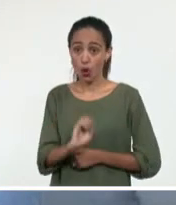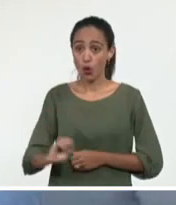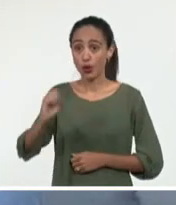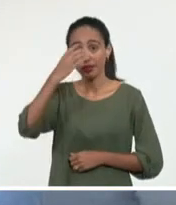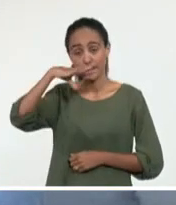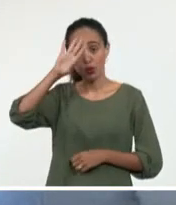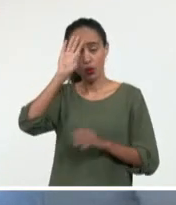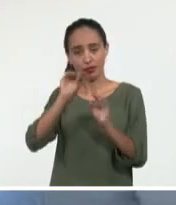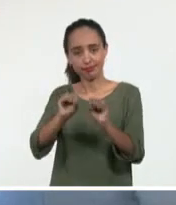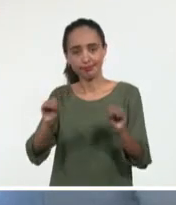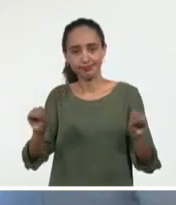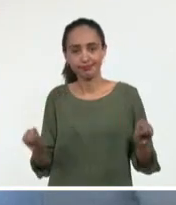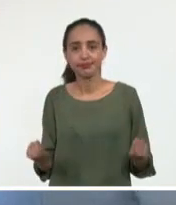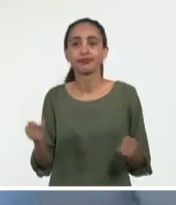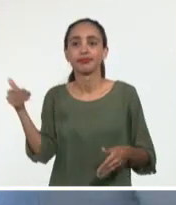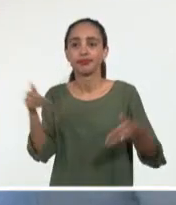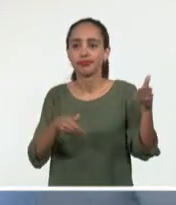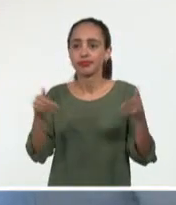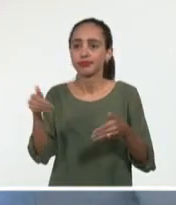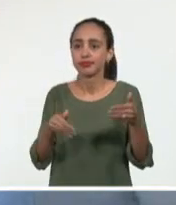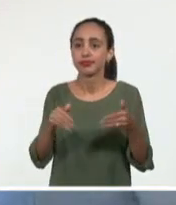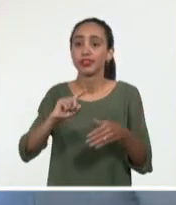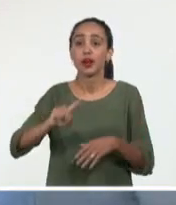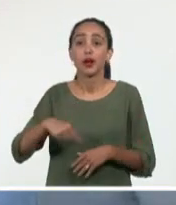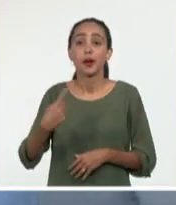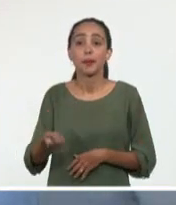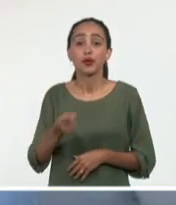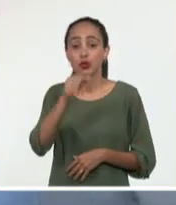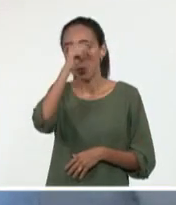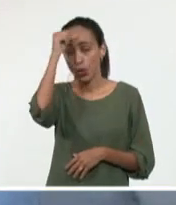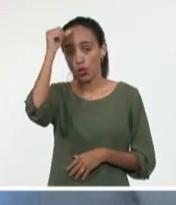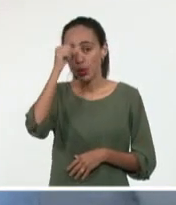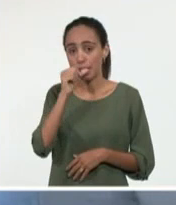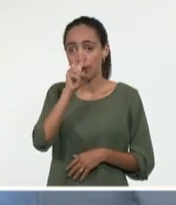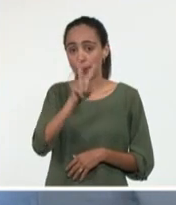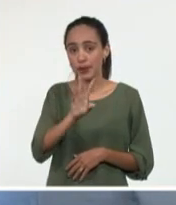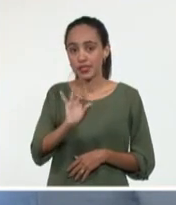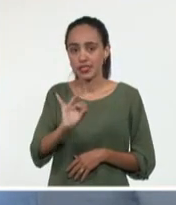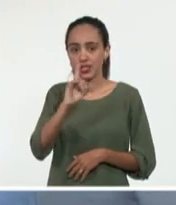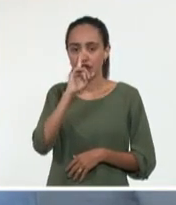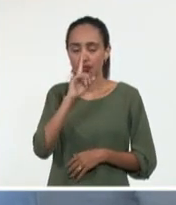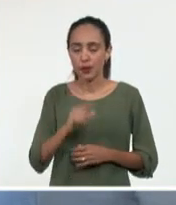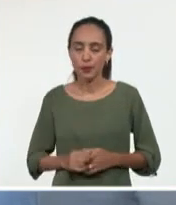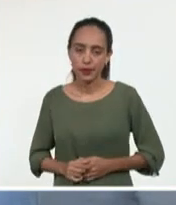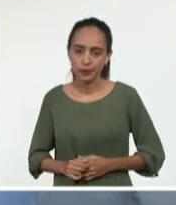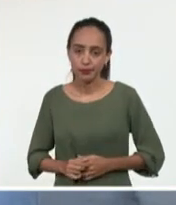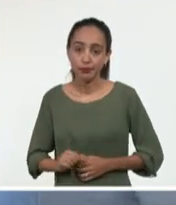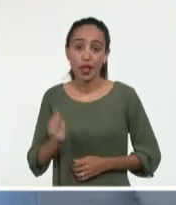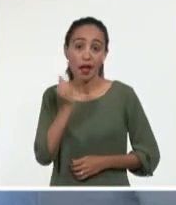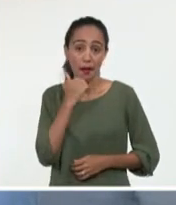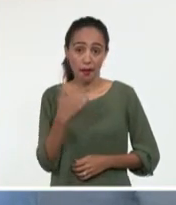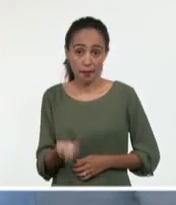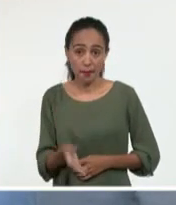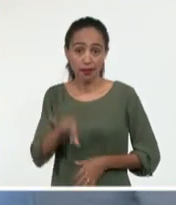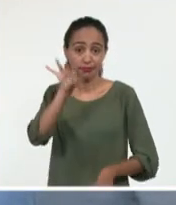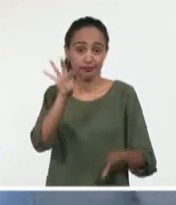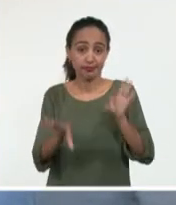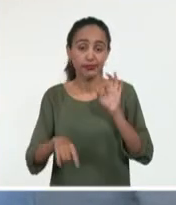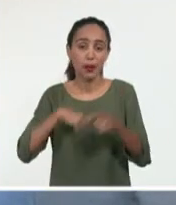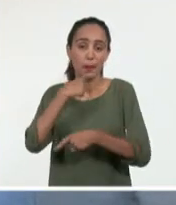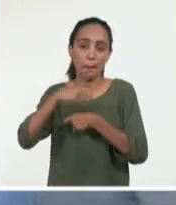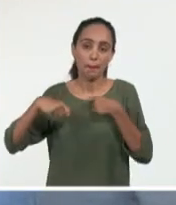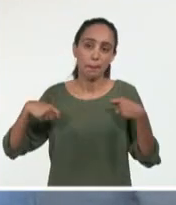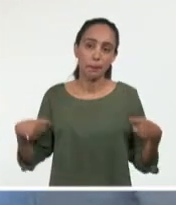fueron convocados para asistir a las urnas el próximo domingo 27 de noviembre. Además, se seleccionaron los pioneros